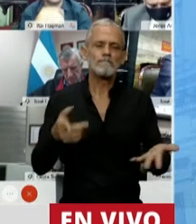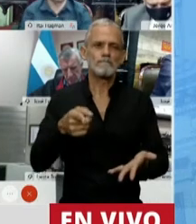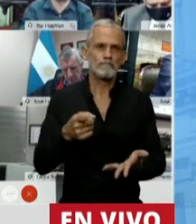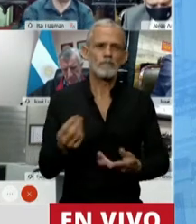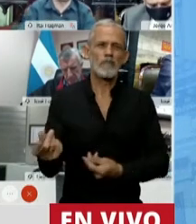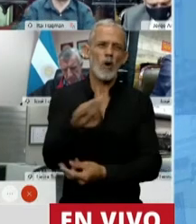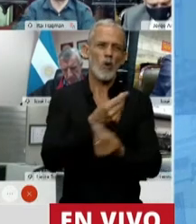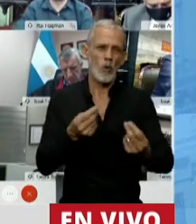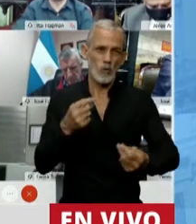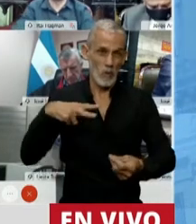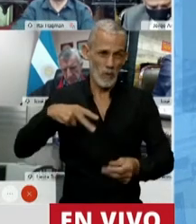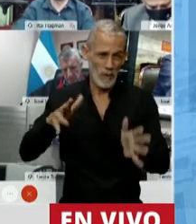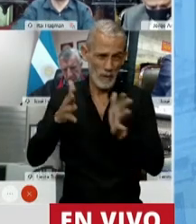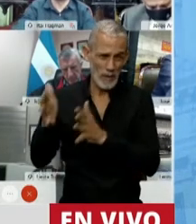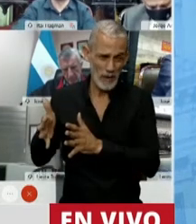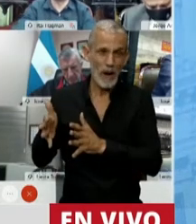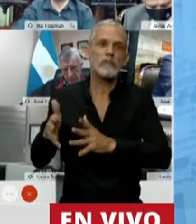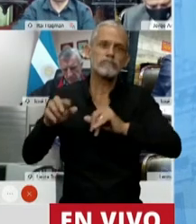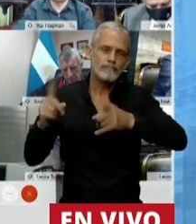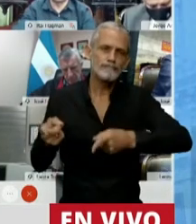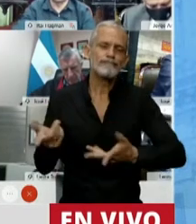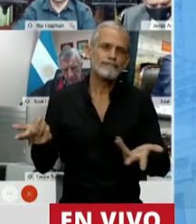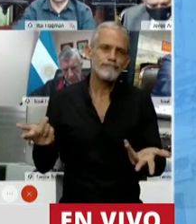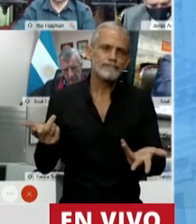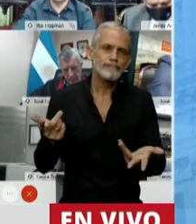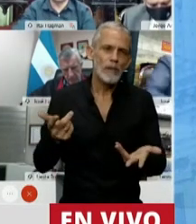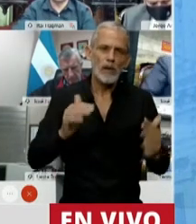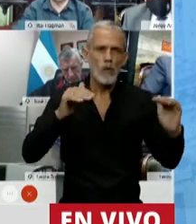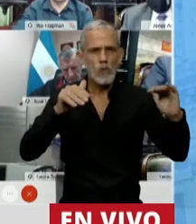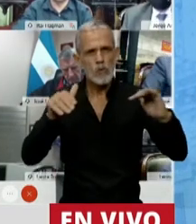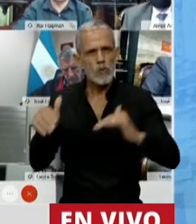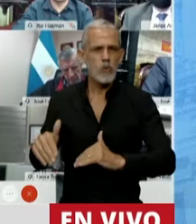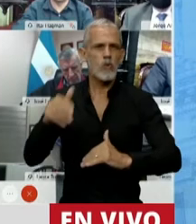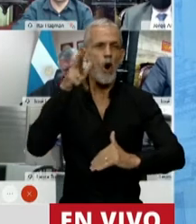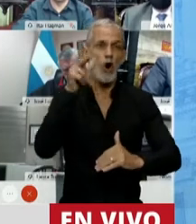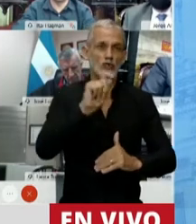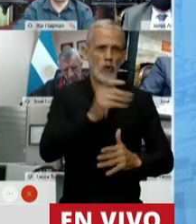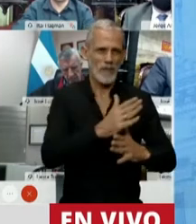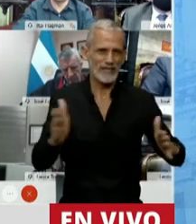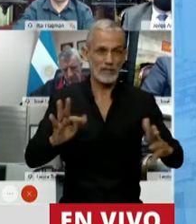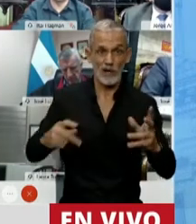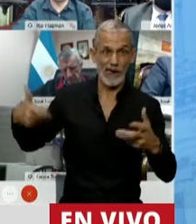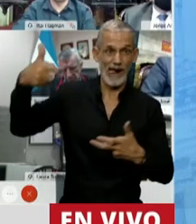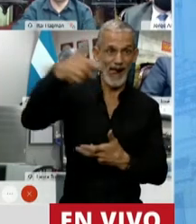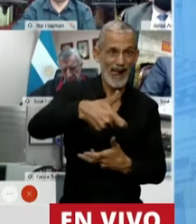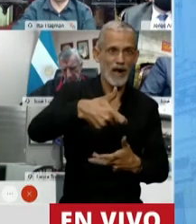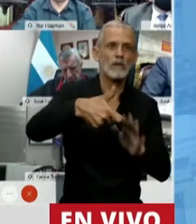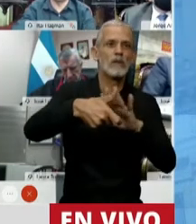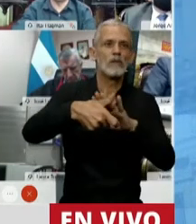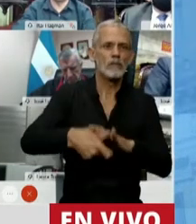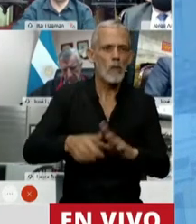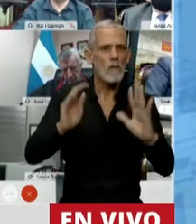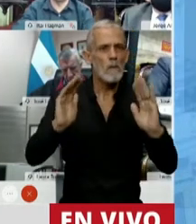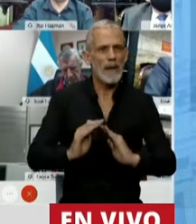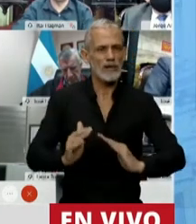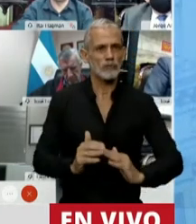consumo privado tuvo la misma caída en los 8 trimestres y la caída de la inversión, con tanto esos